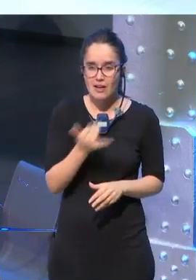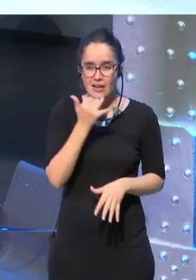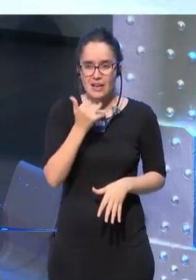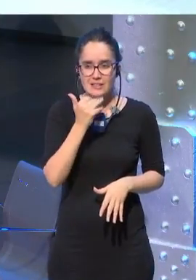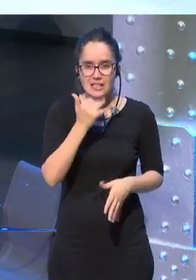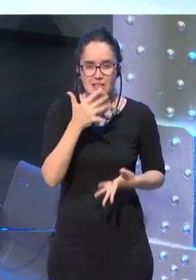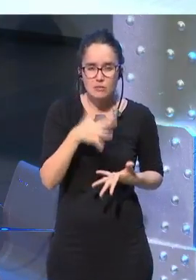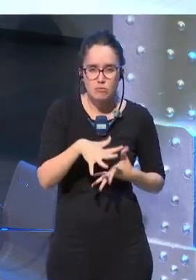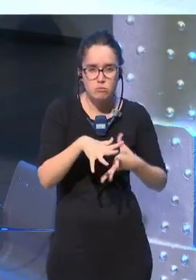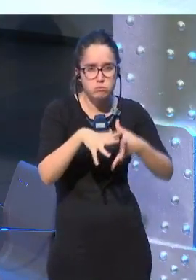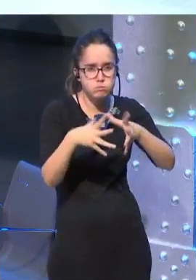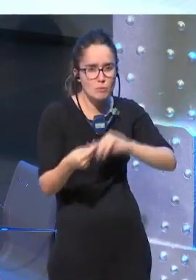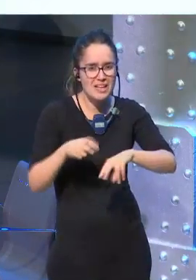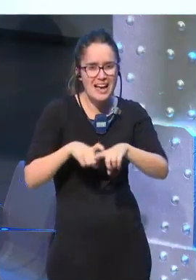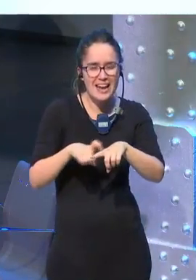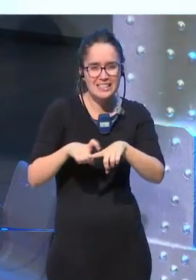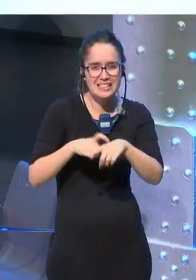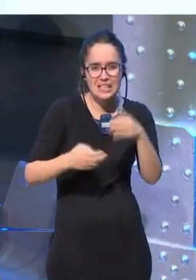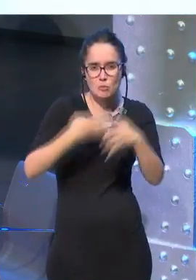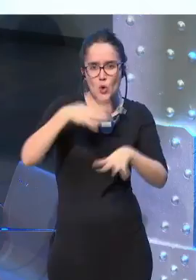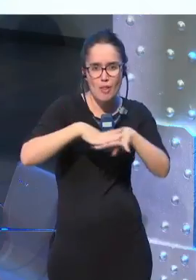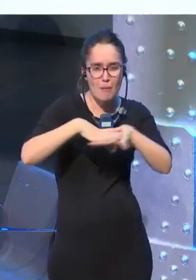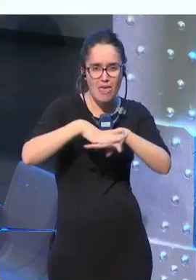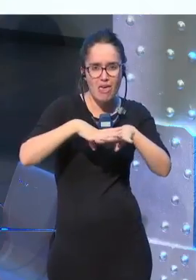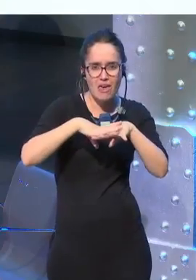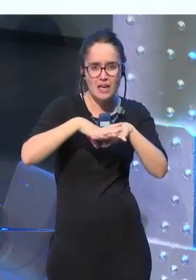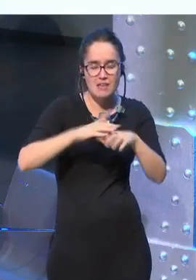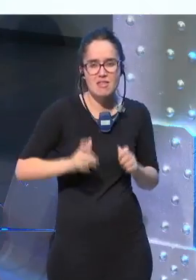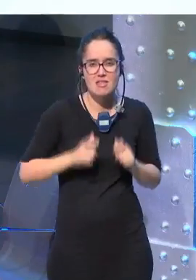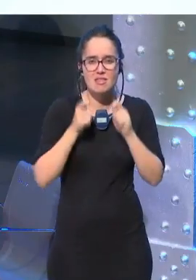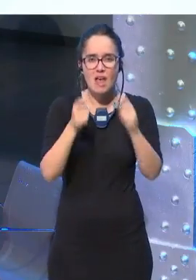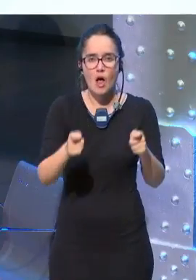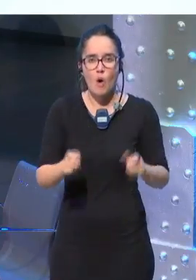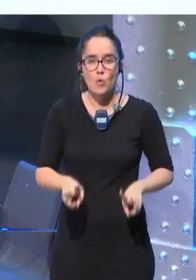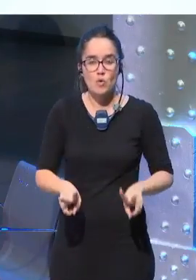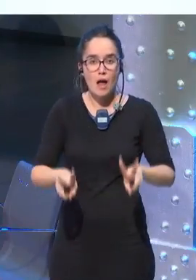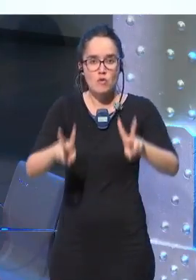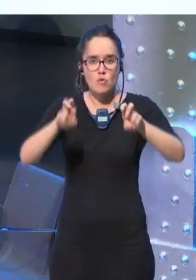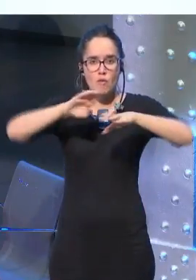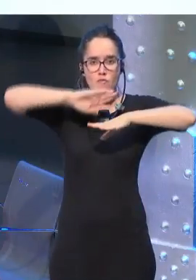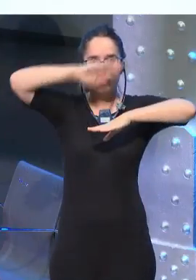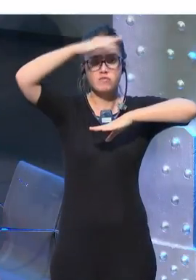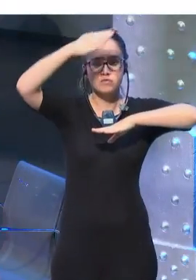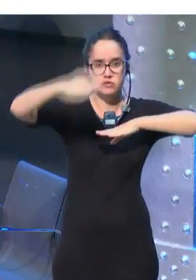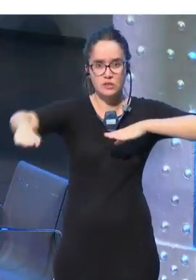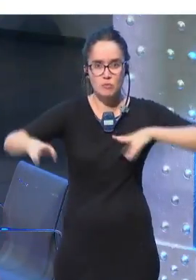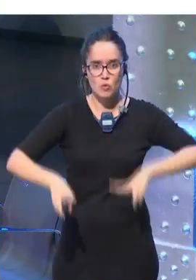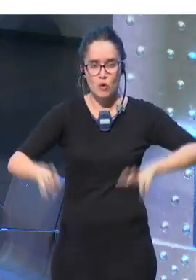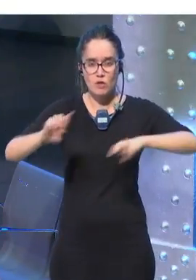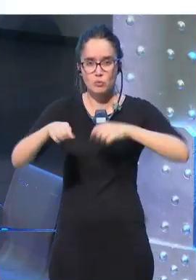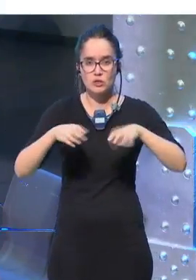adopta las características del muro de malla y aporta una nueva dimensión. Después tenemos